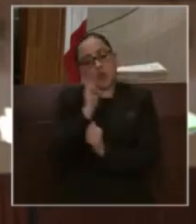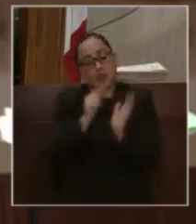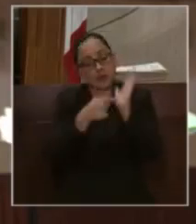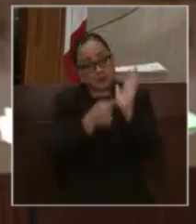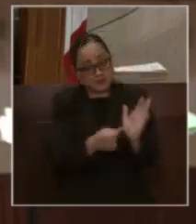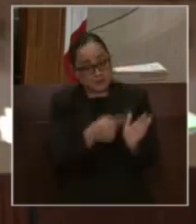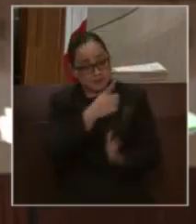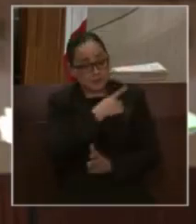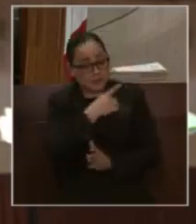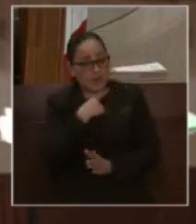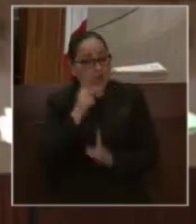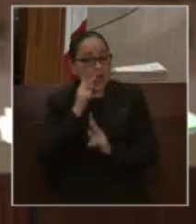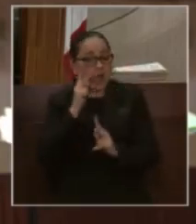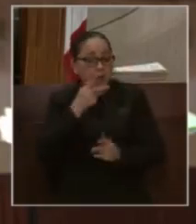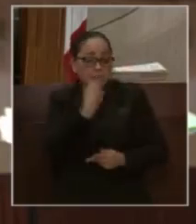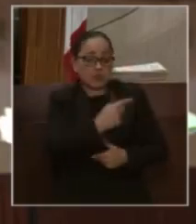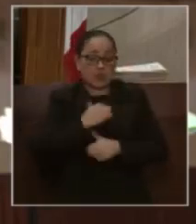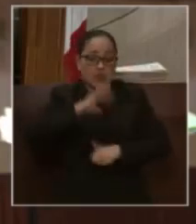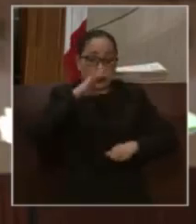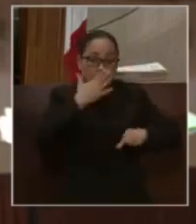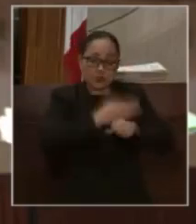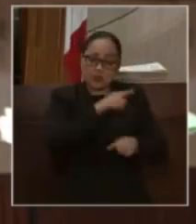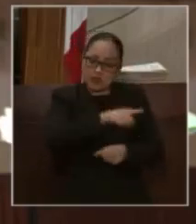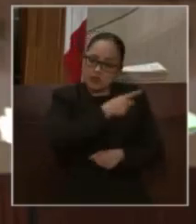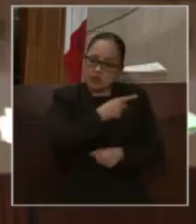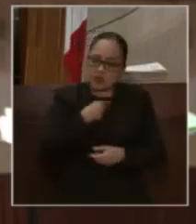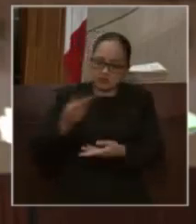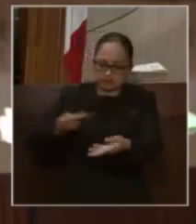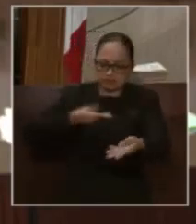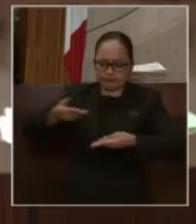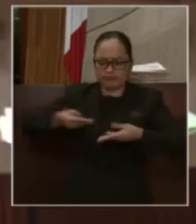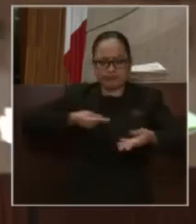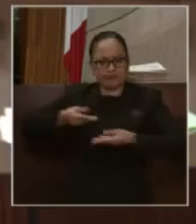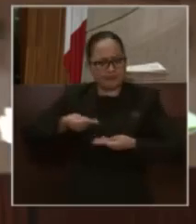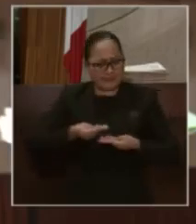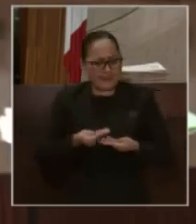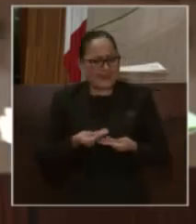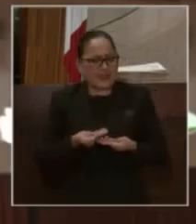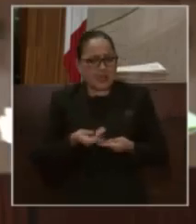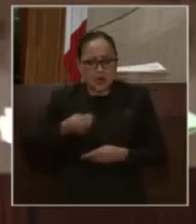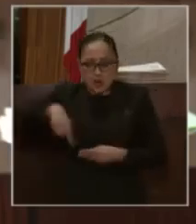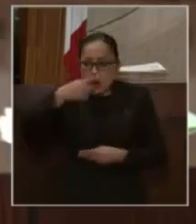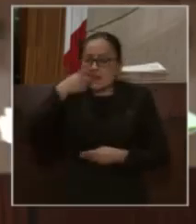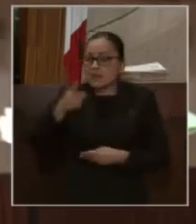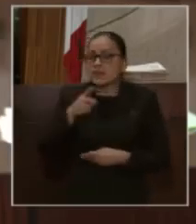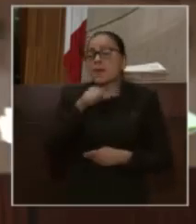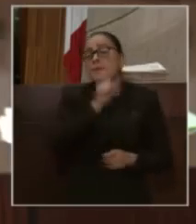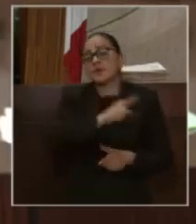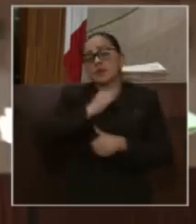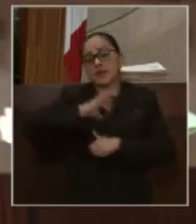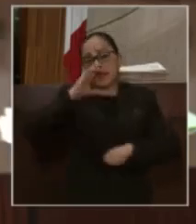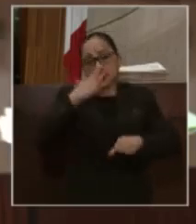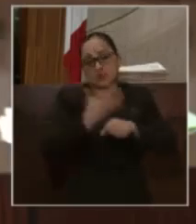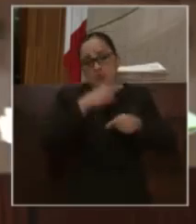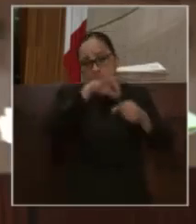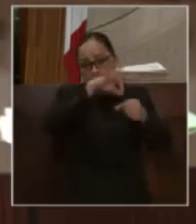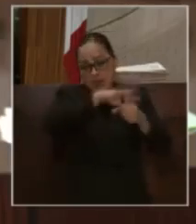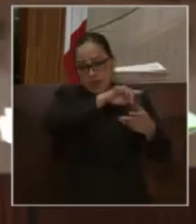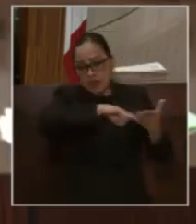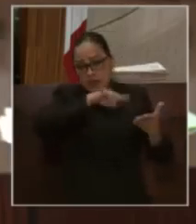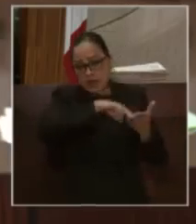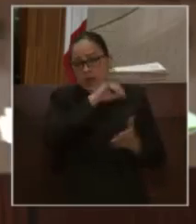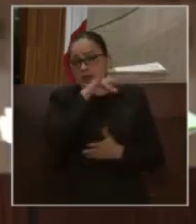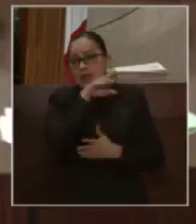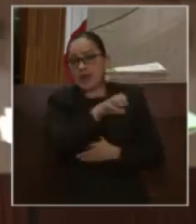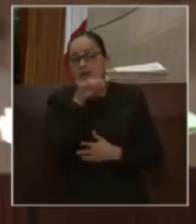función fiscalizadora a la autoridad electoral. Es decir, no estamos hablando de una negación a que la autoridad electoral pudiera